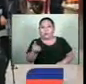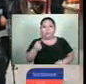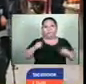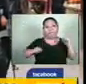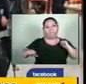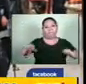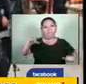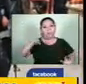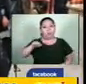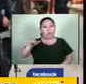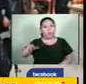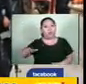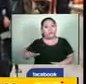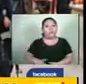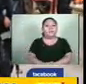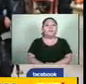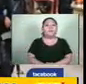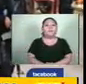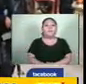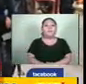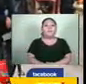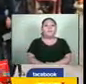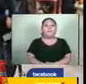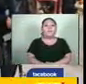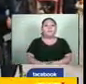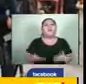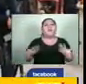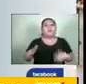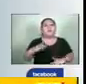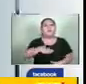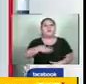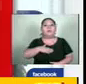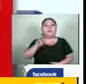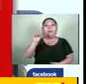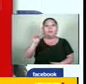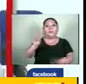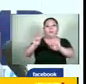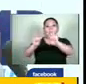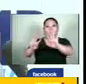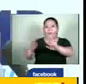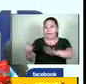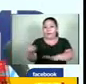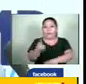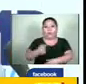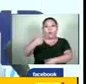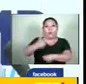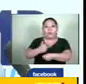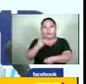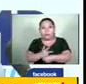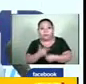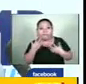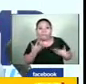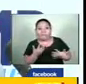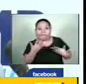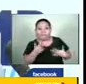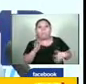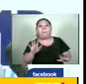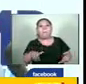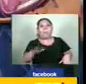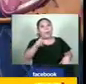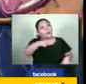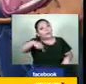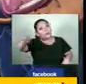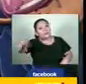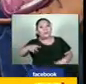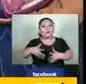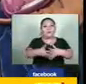los servicios de los coyotes. Se ha logrado ubicar a 29 guatemaltecos que estaban a la espera de ser trasladados hacia los Estados